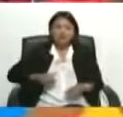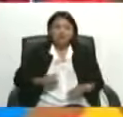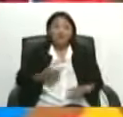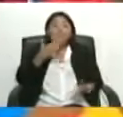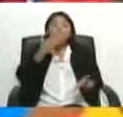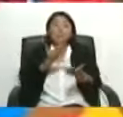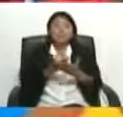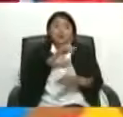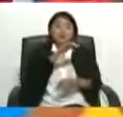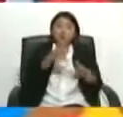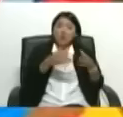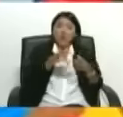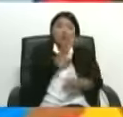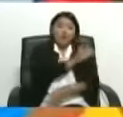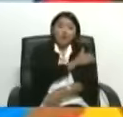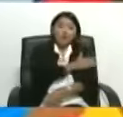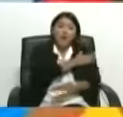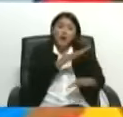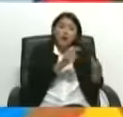pedidas por sectores de la oposición.